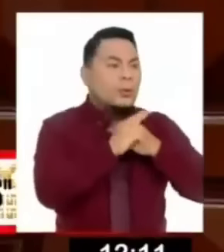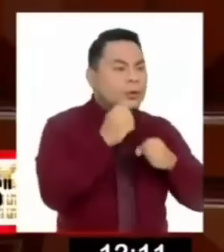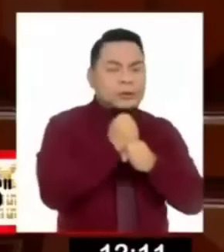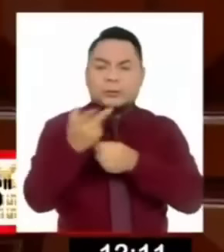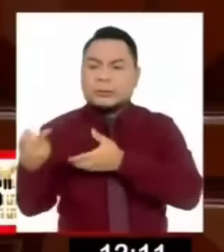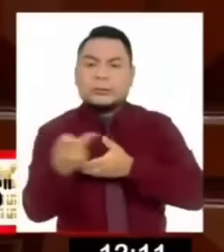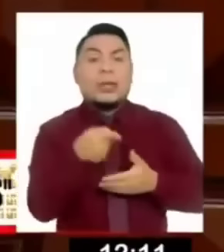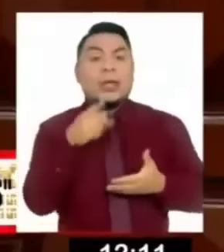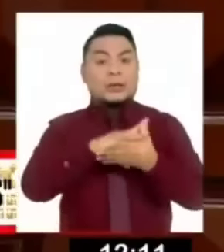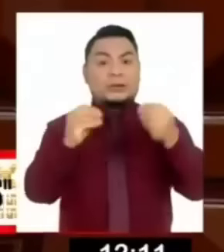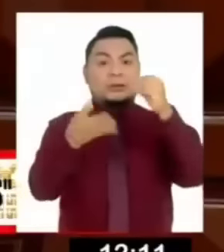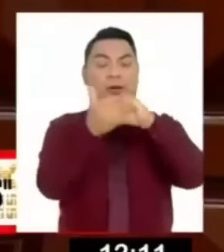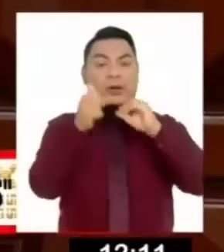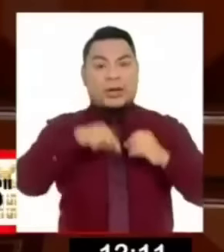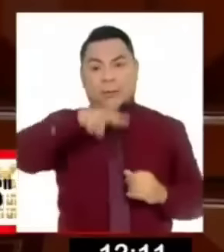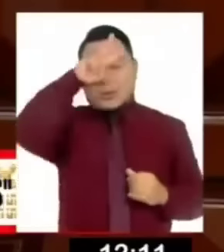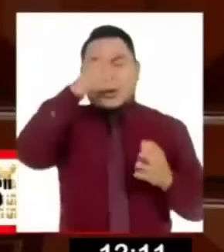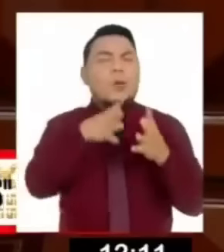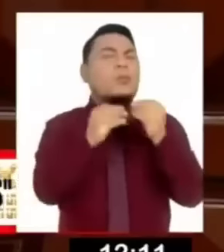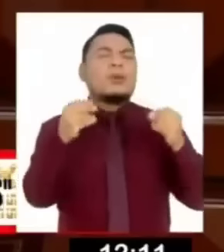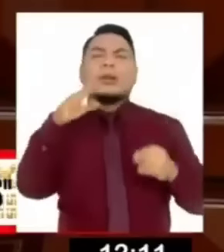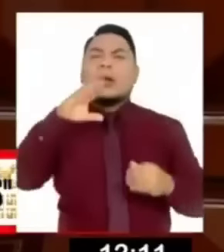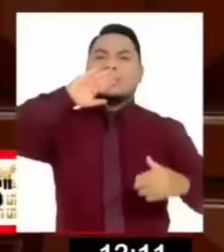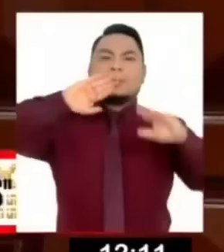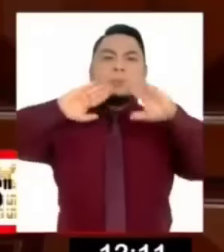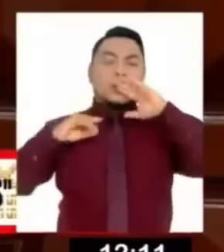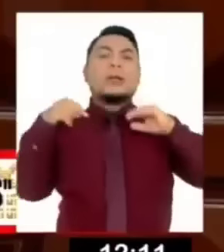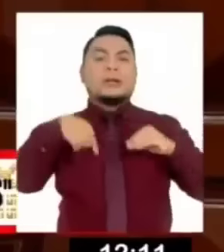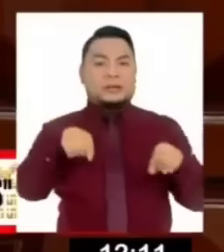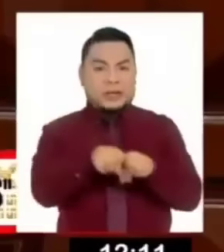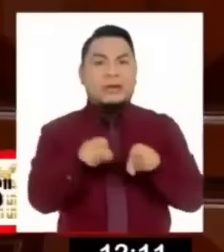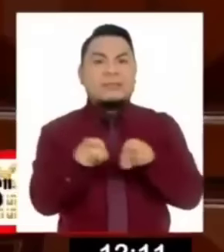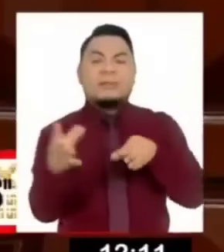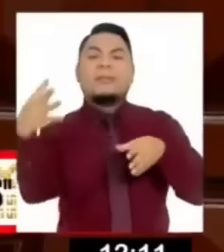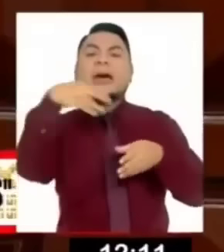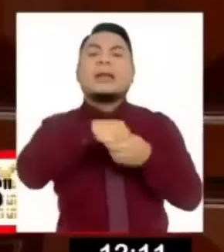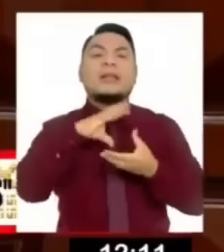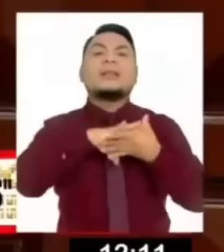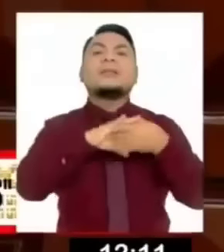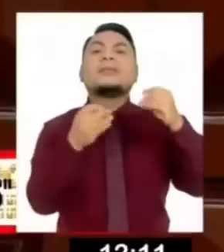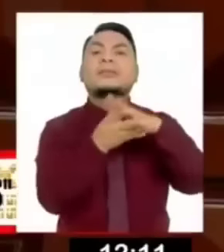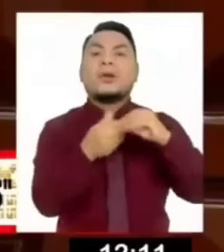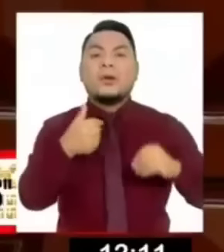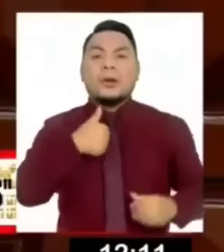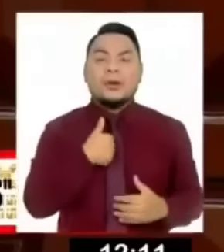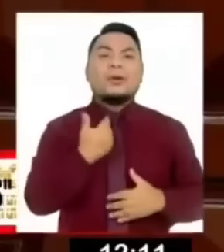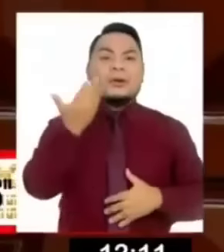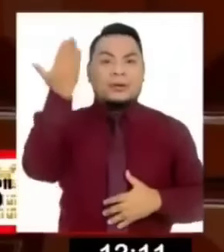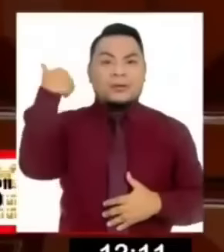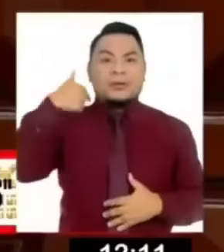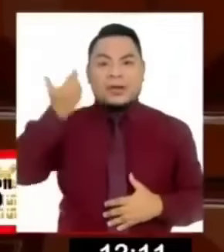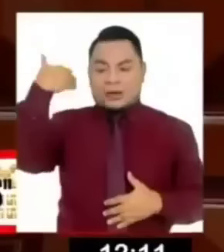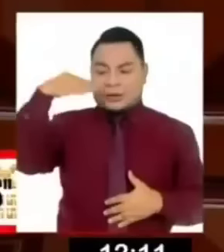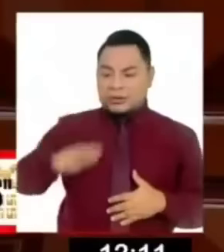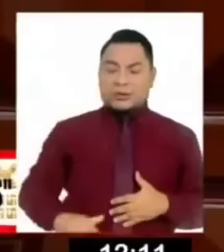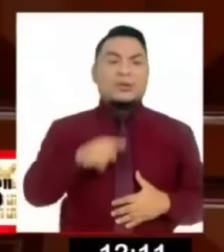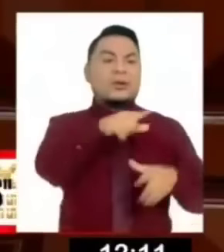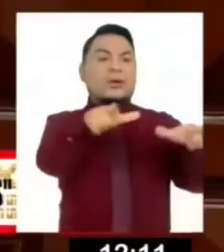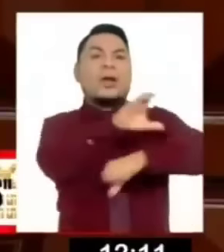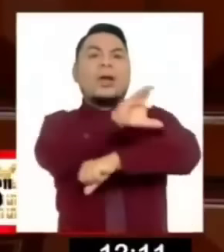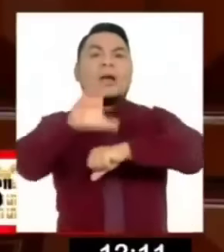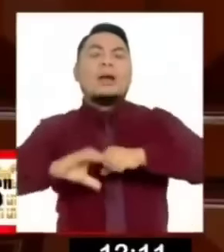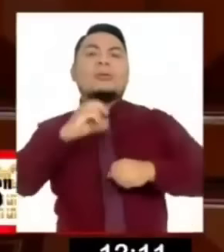historia de este Perú, tanto tiempo silenciado, es también mi historia. Que yo fui ese niño de Chota que